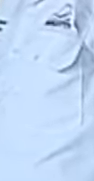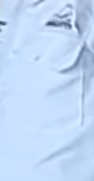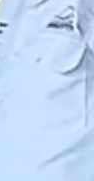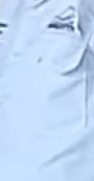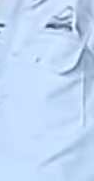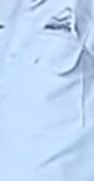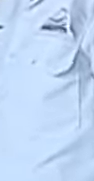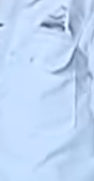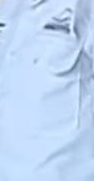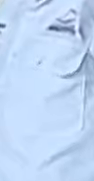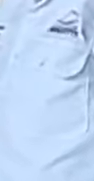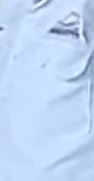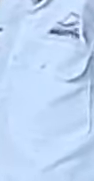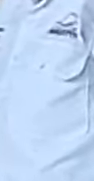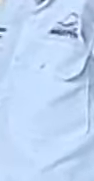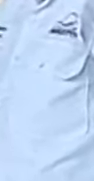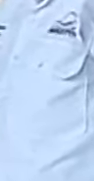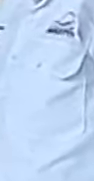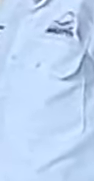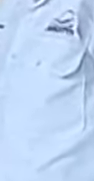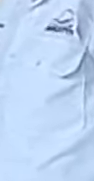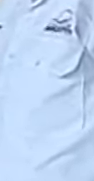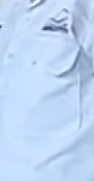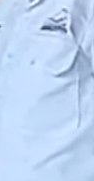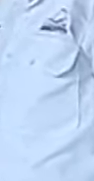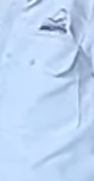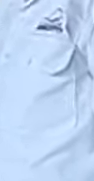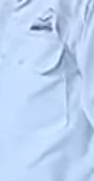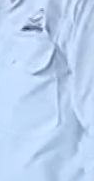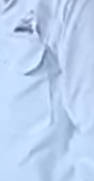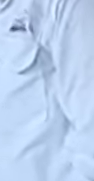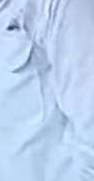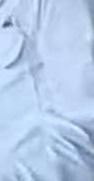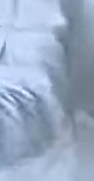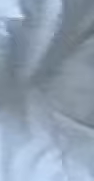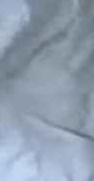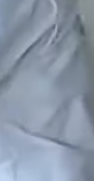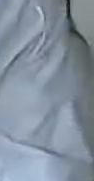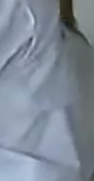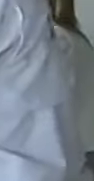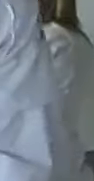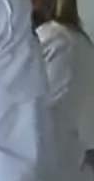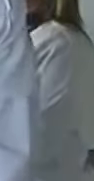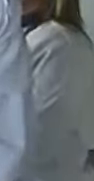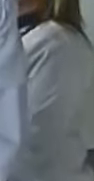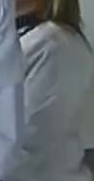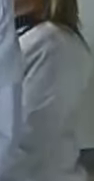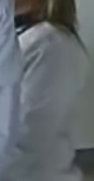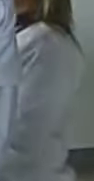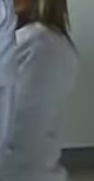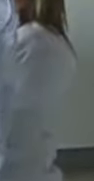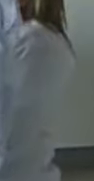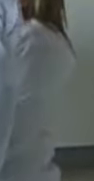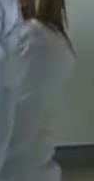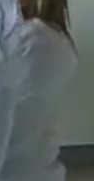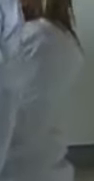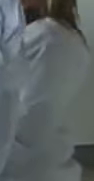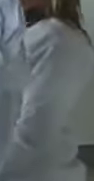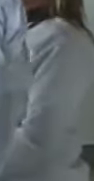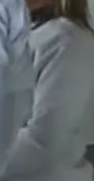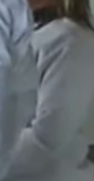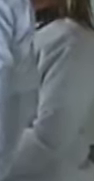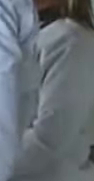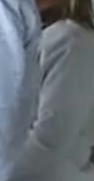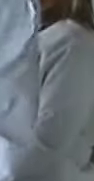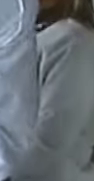de la revolución que está en cada rincón del país con el presidente Nicolás Maduro al frente. El jefe de Estado se dispone a entregar instalaciones de